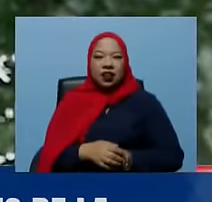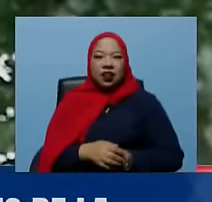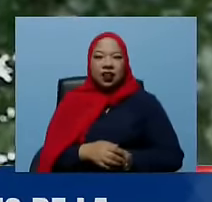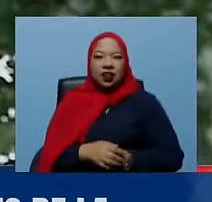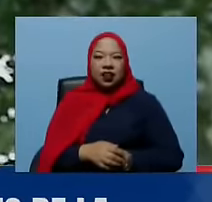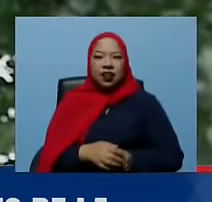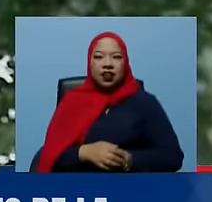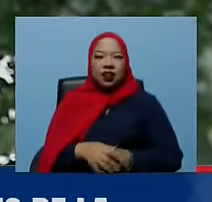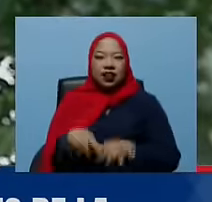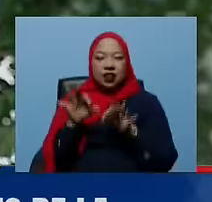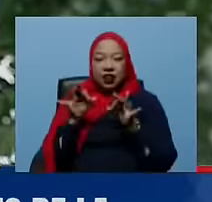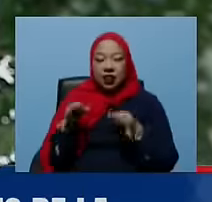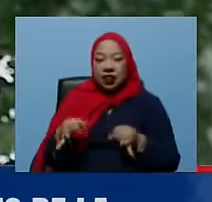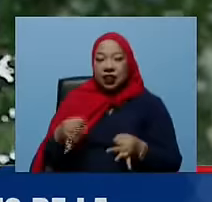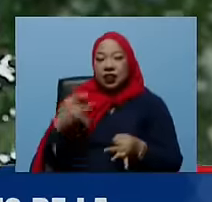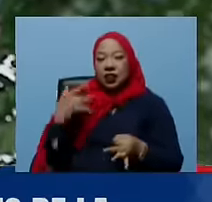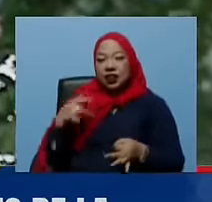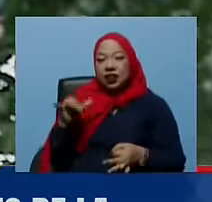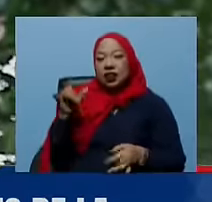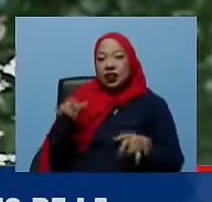de esta fuerza,